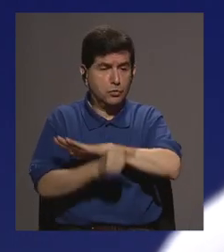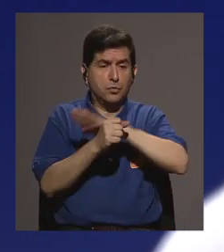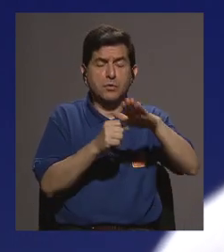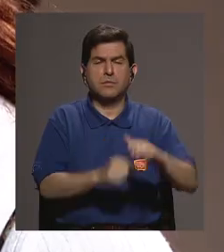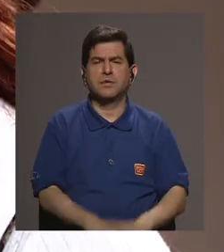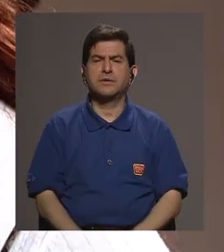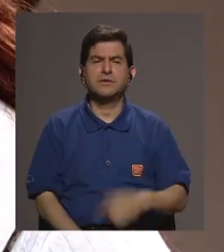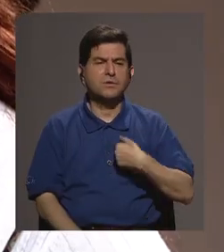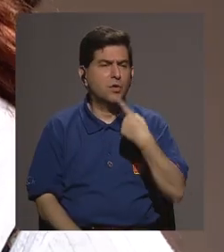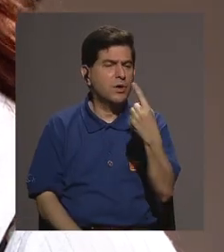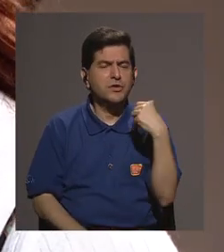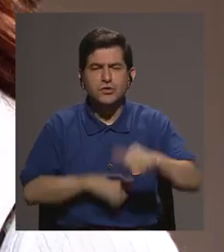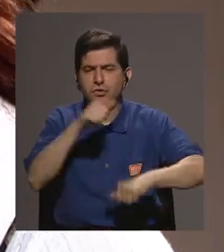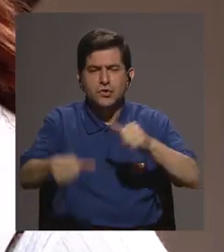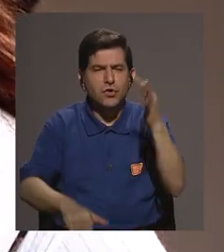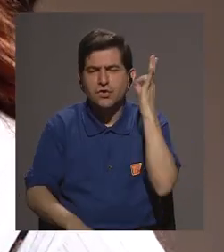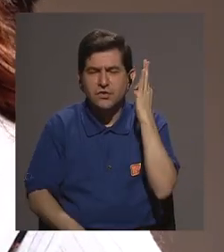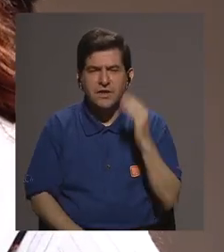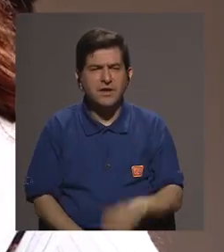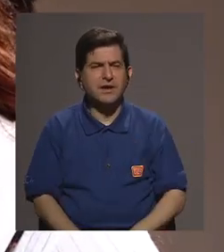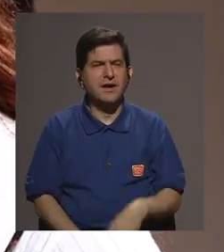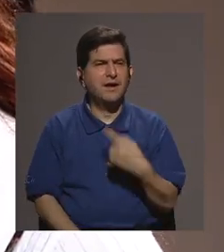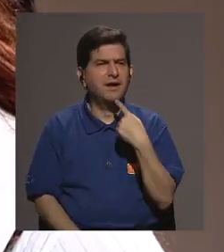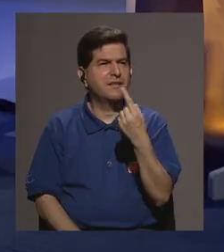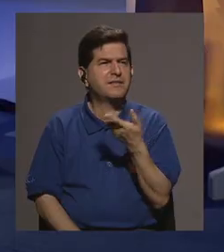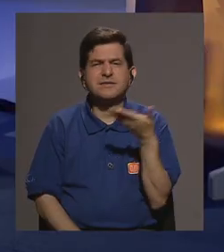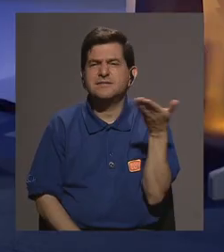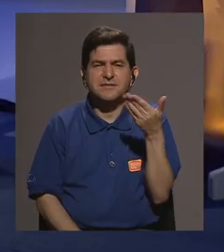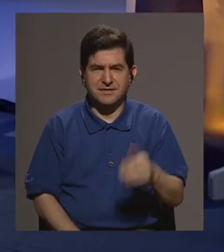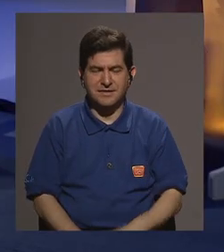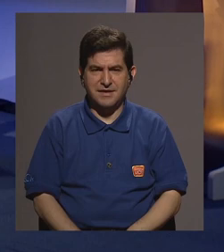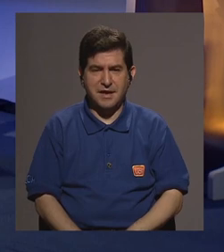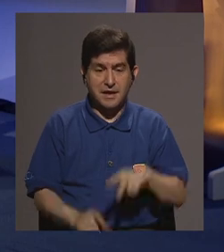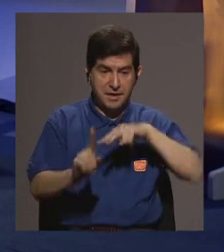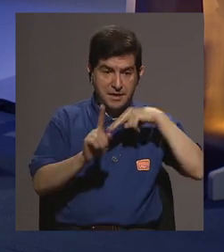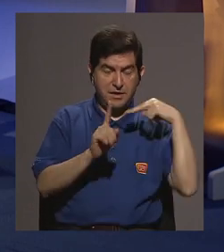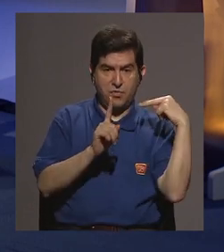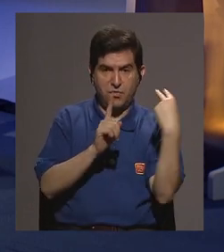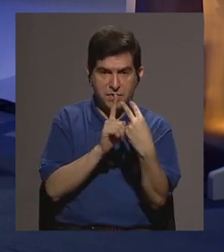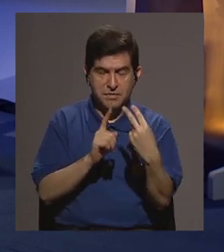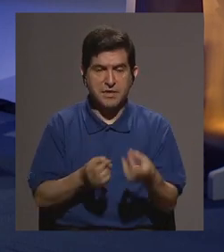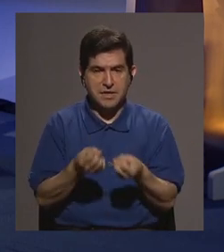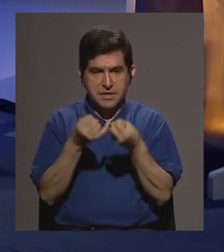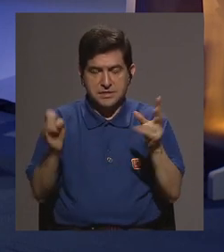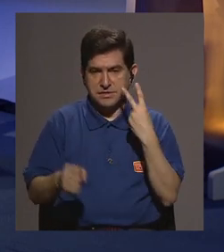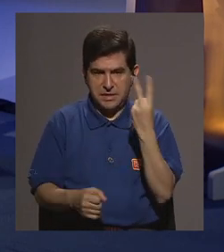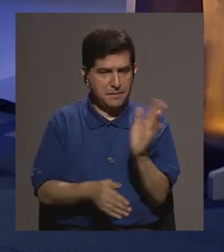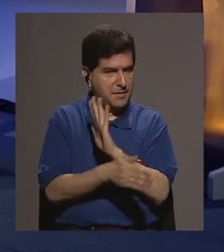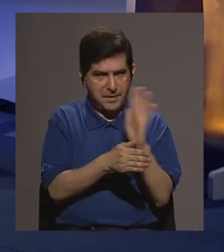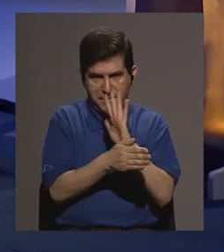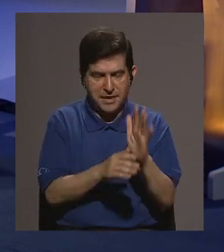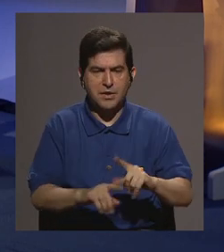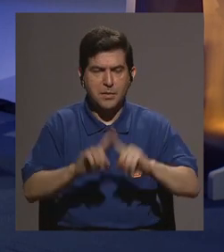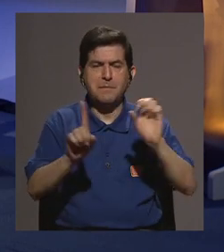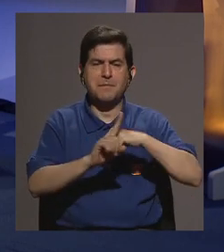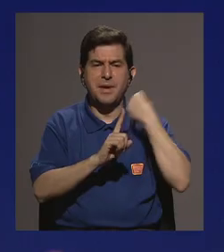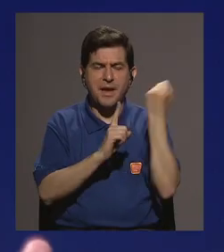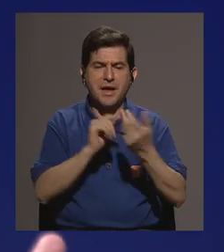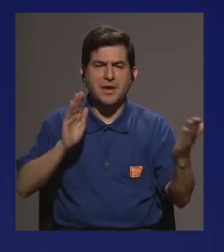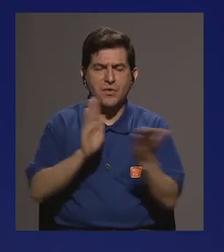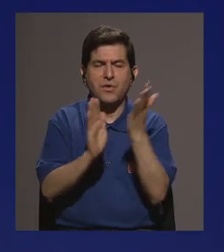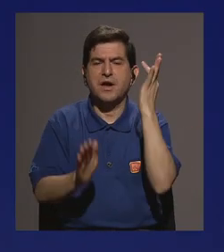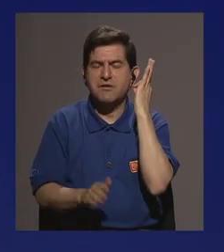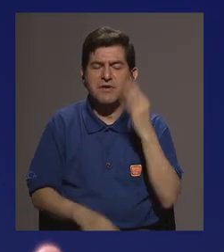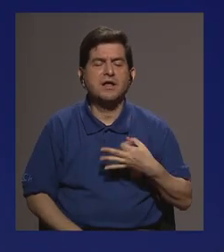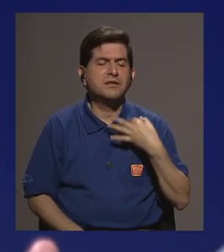sí totalmente digo que cuando digo feminista número lo que me refiero es que es desde el punto de vista sin haber visto la peli que de